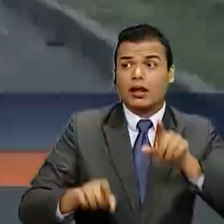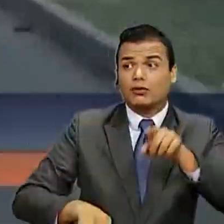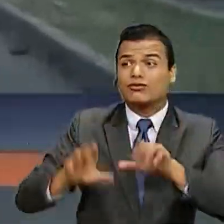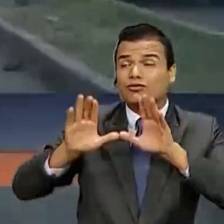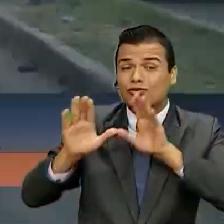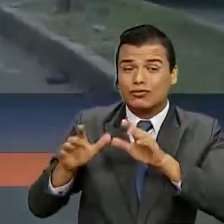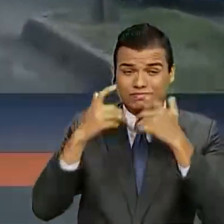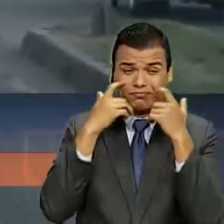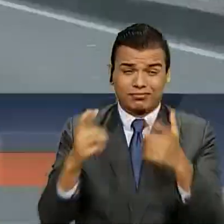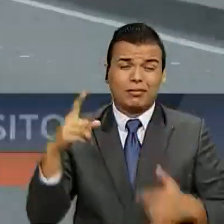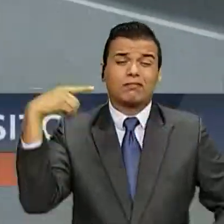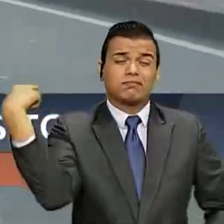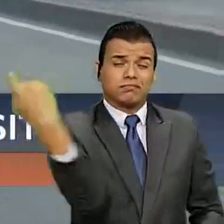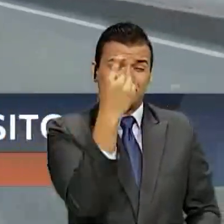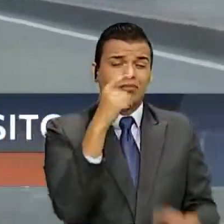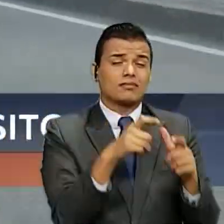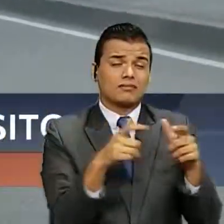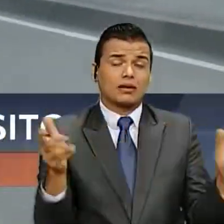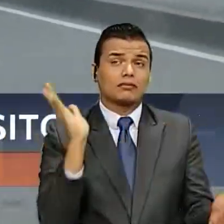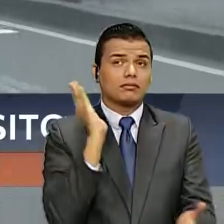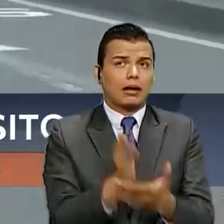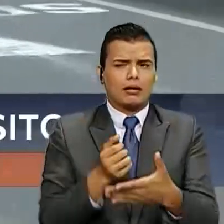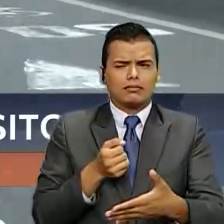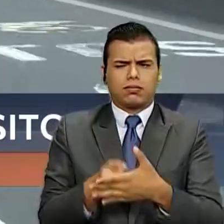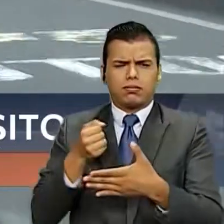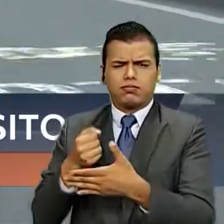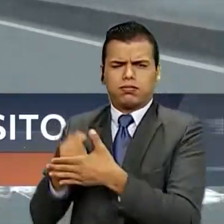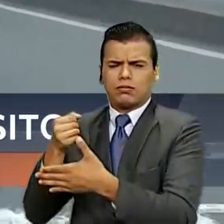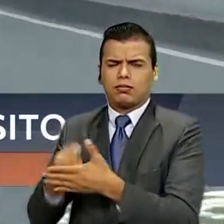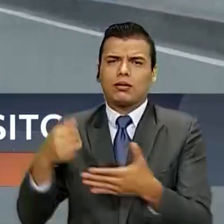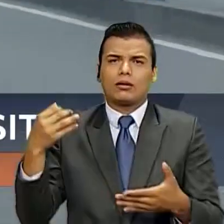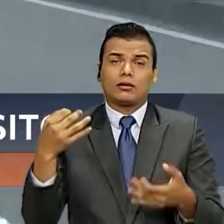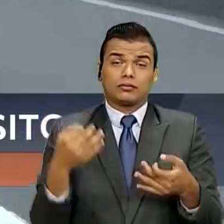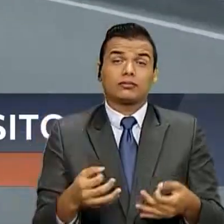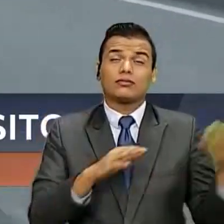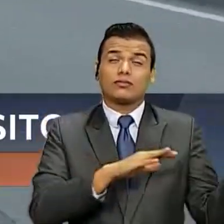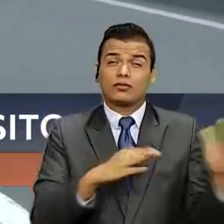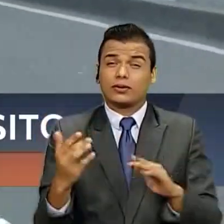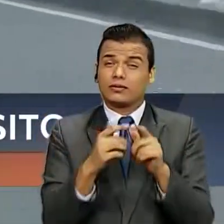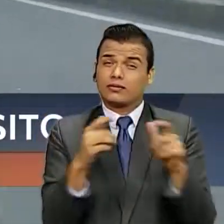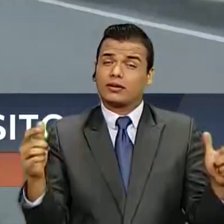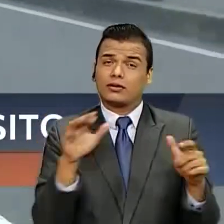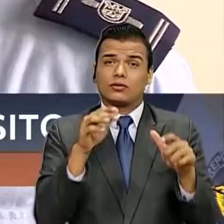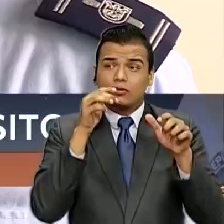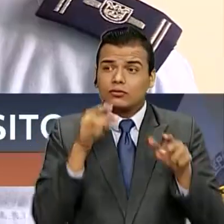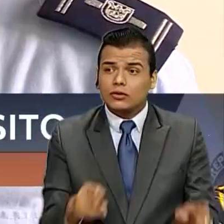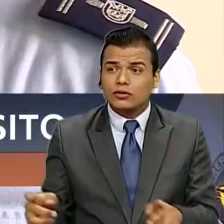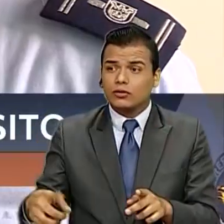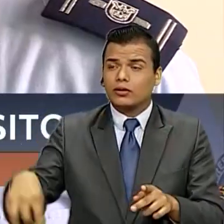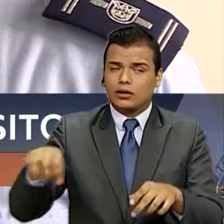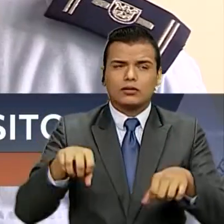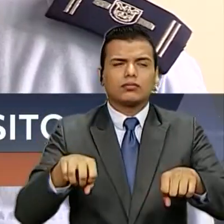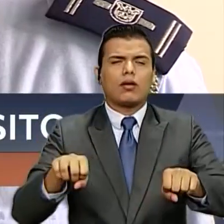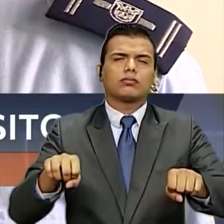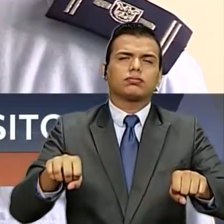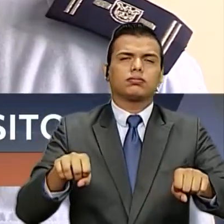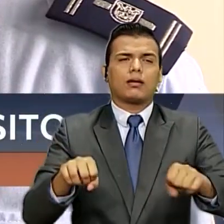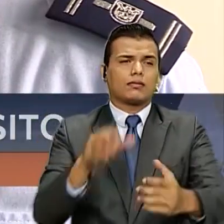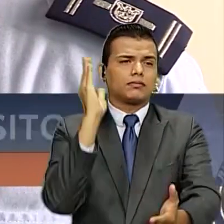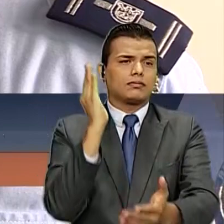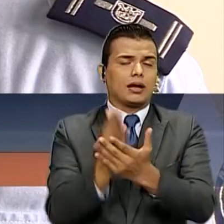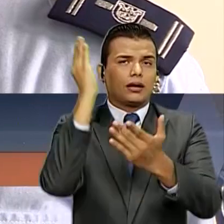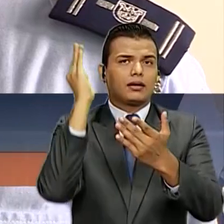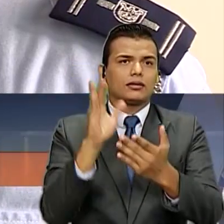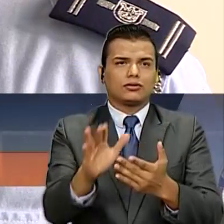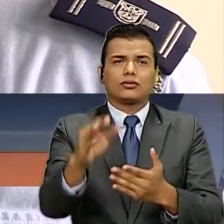que son los más recurrentes y generan alto índice de accidentalidad y mortalidad. En motociclistas tenemos que las que más nos lleva es